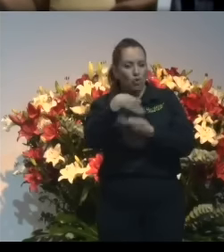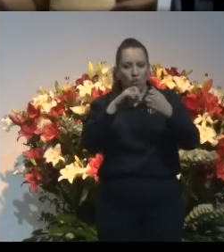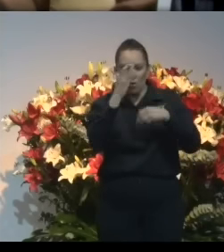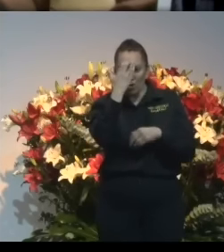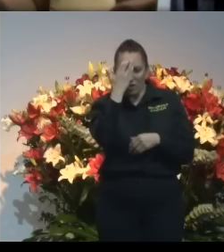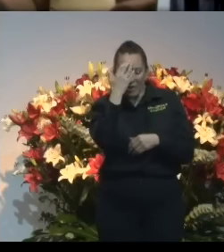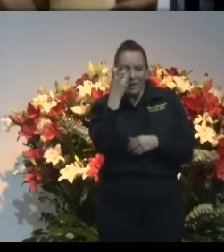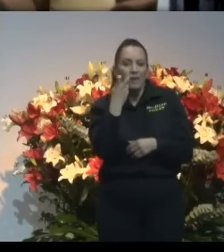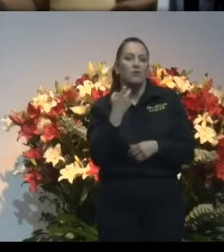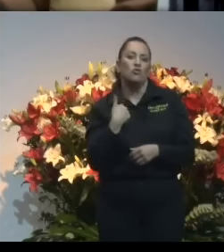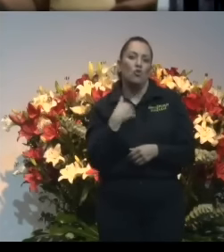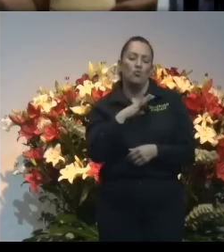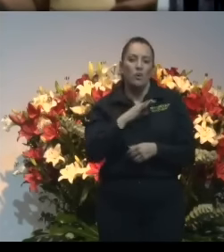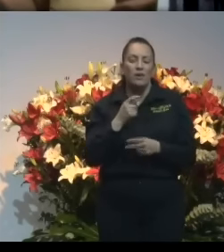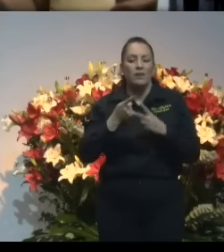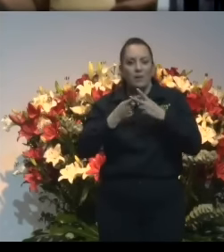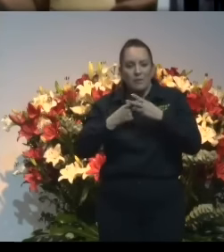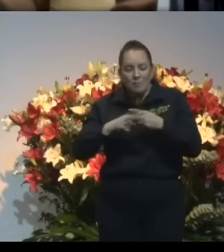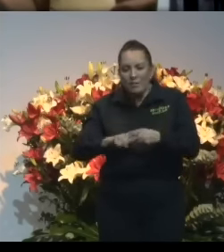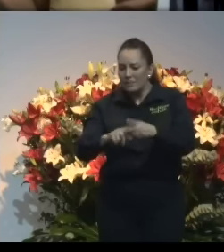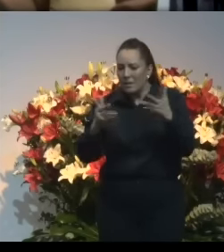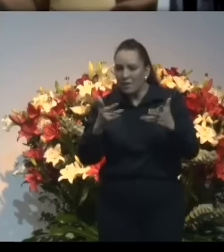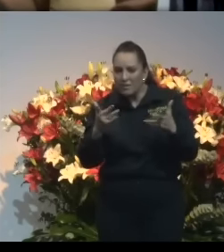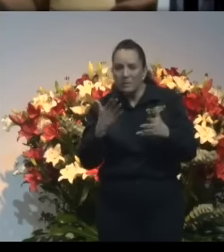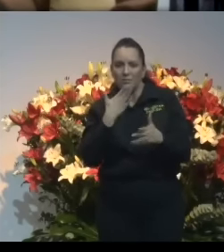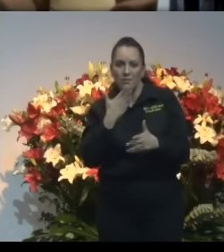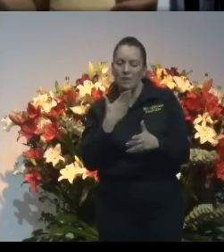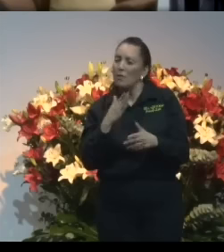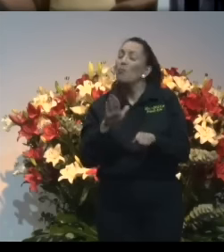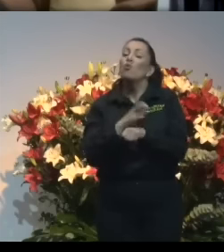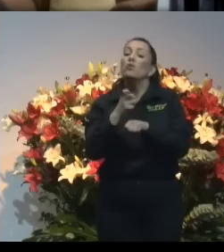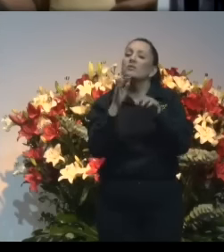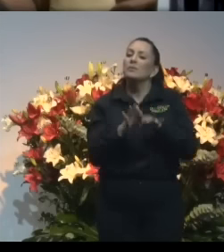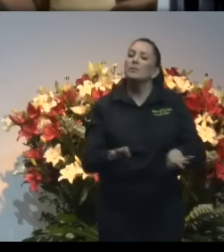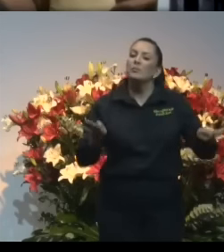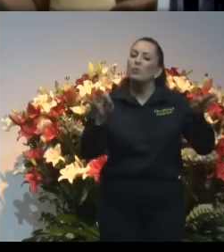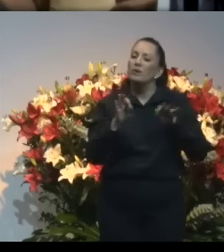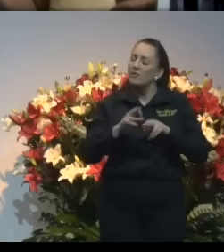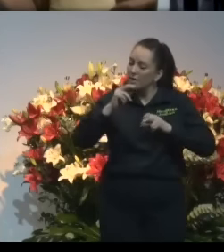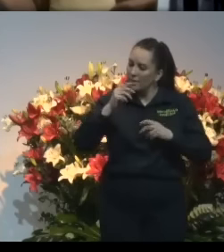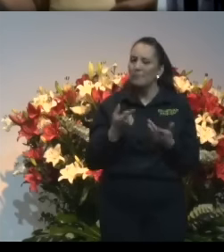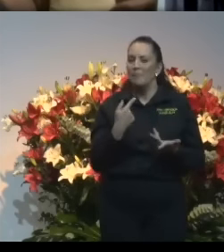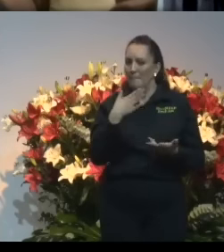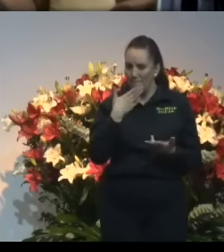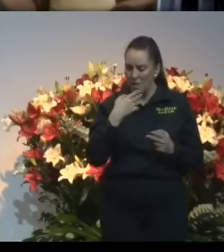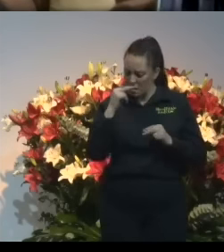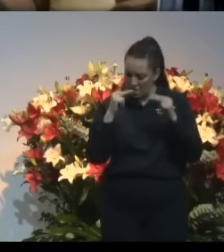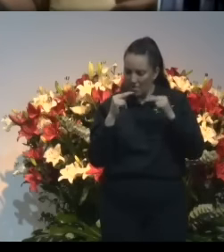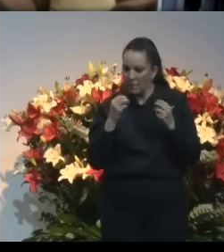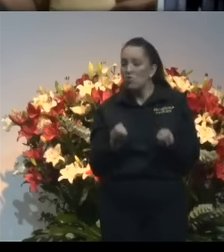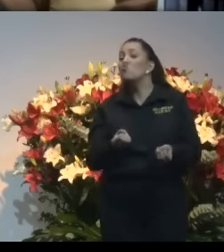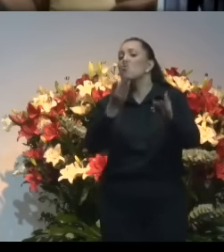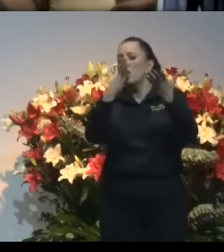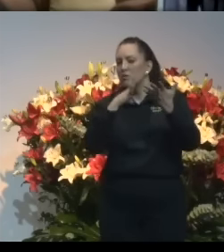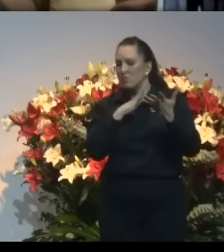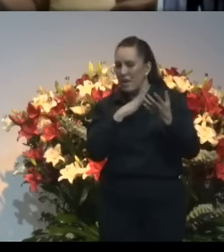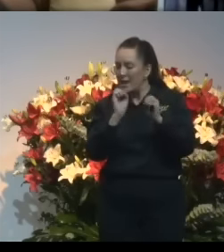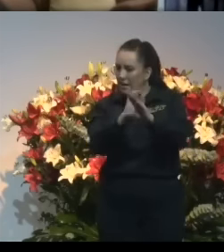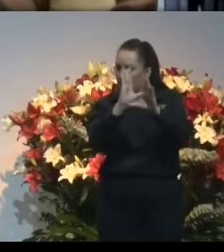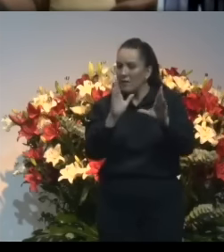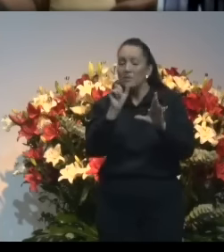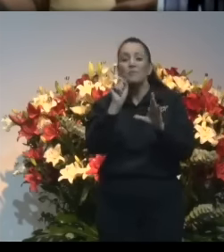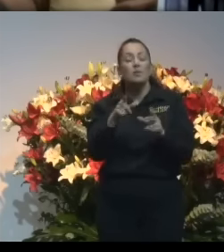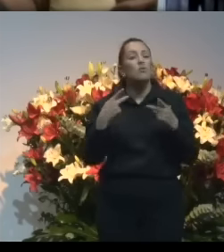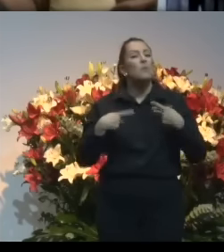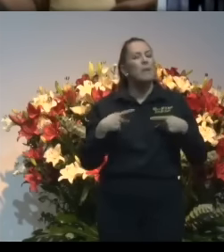un ocultamiento de cifras. Entonces, primero, cifras claras, que haya consejos ciudadanos manejando estos espacios, que no